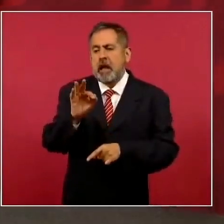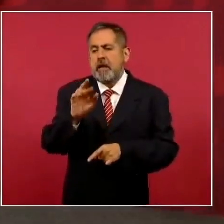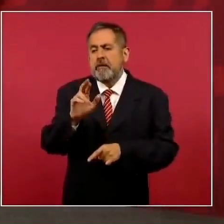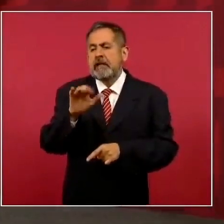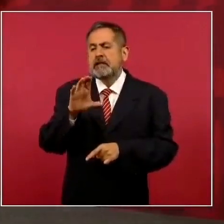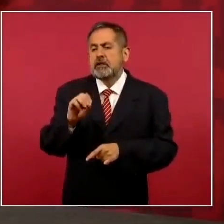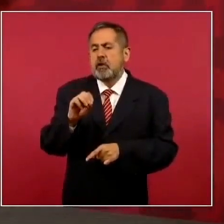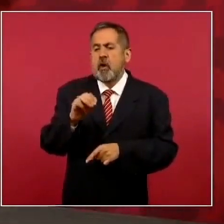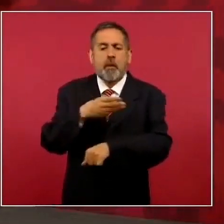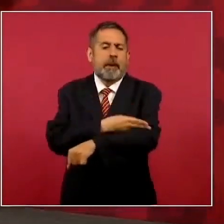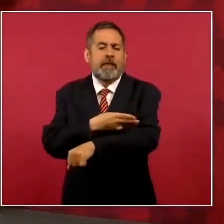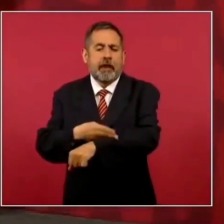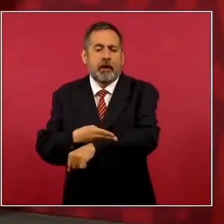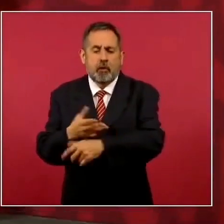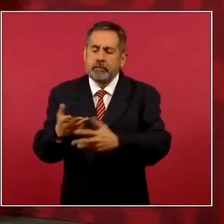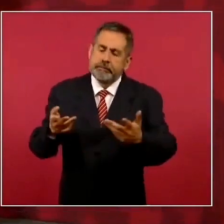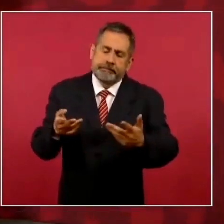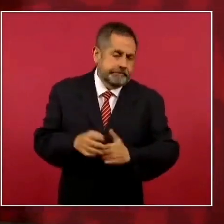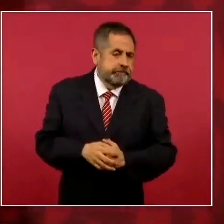Madero,